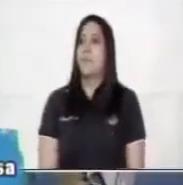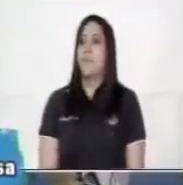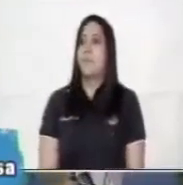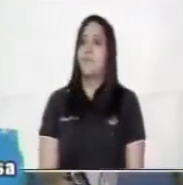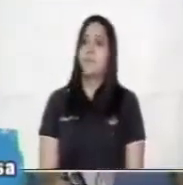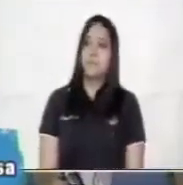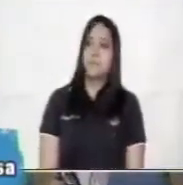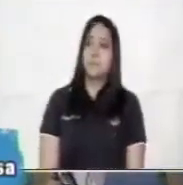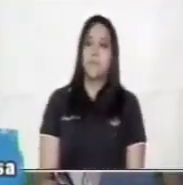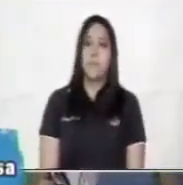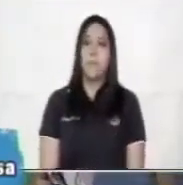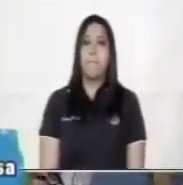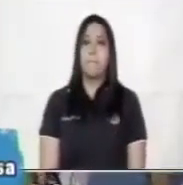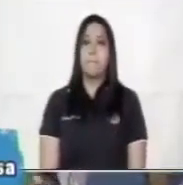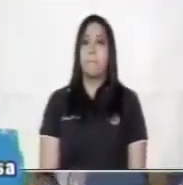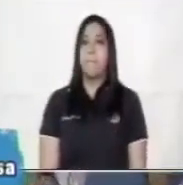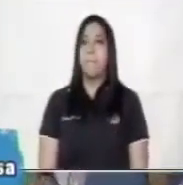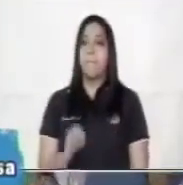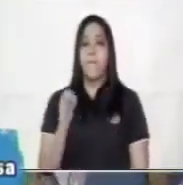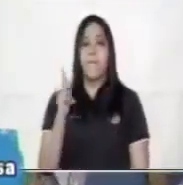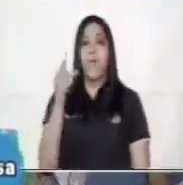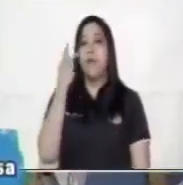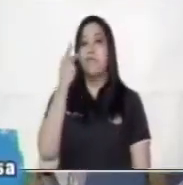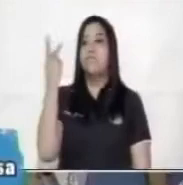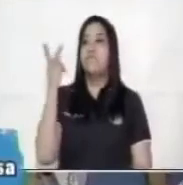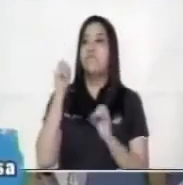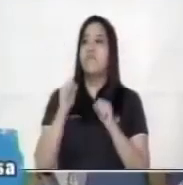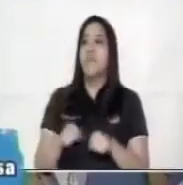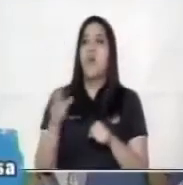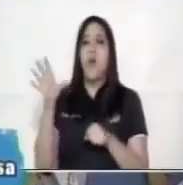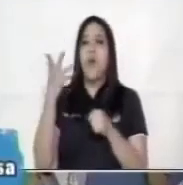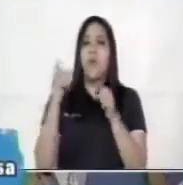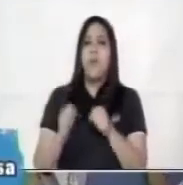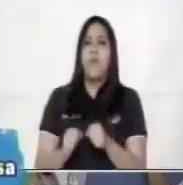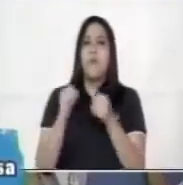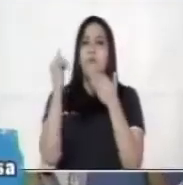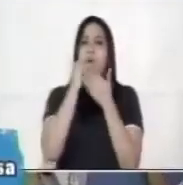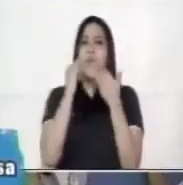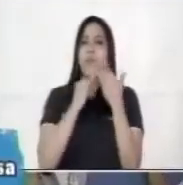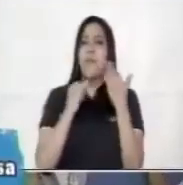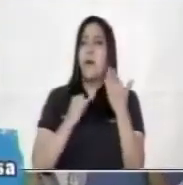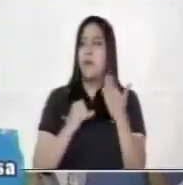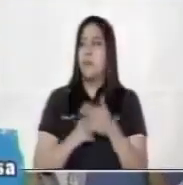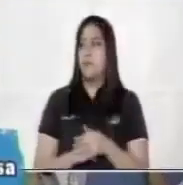Bien, veamos entonces cómo queda nuestra gráfica.